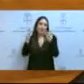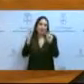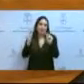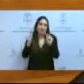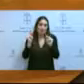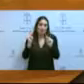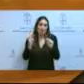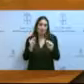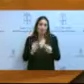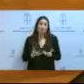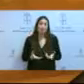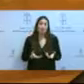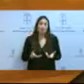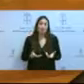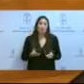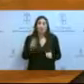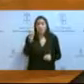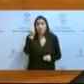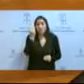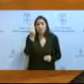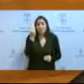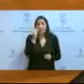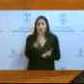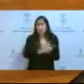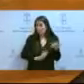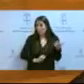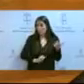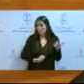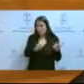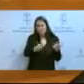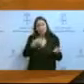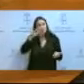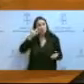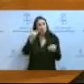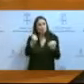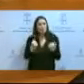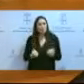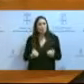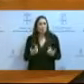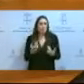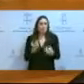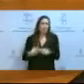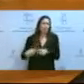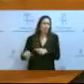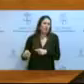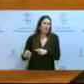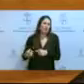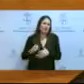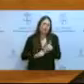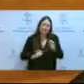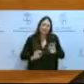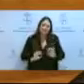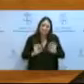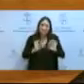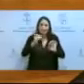creo que del informe de los expertos hay cuestiones que son explícitamente de saber